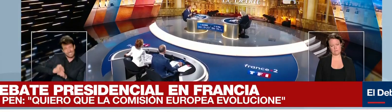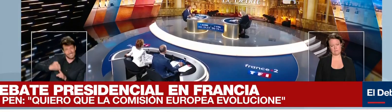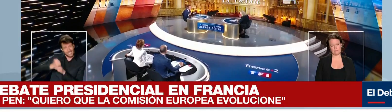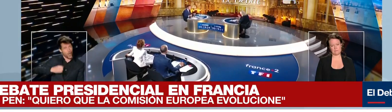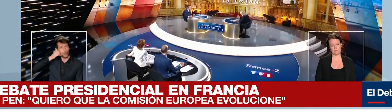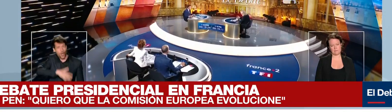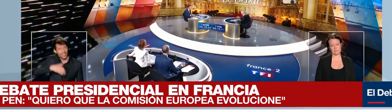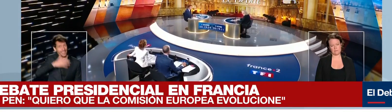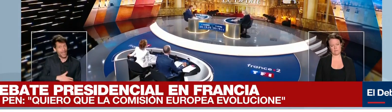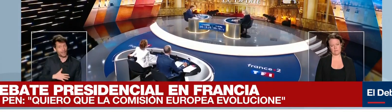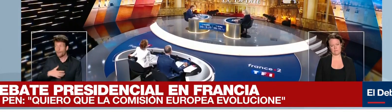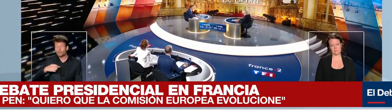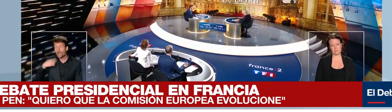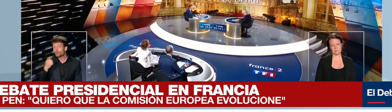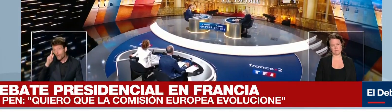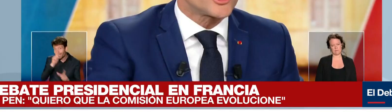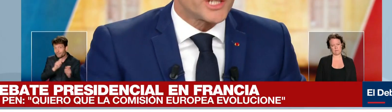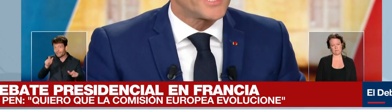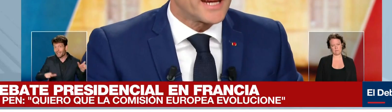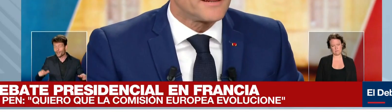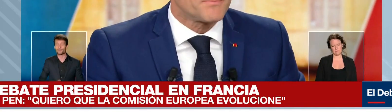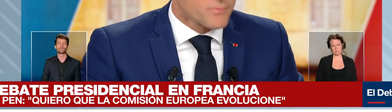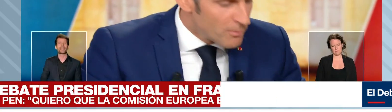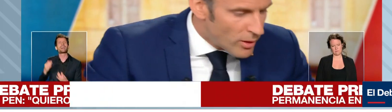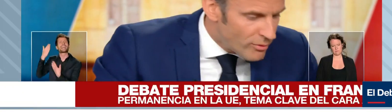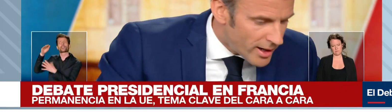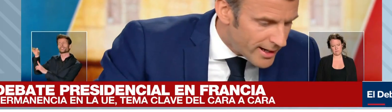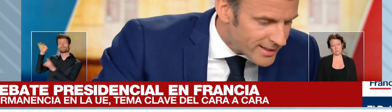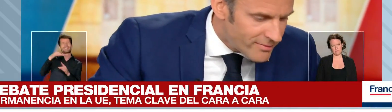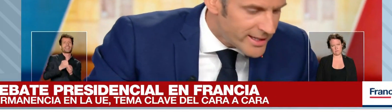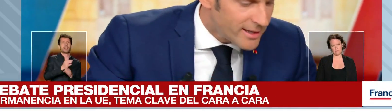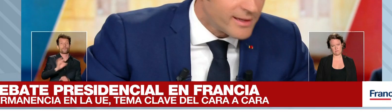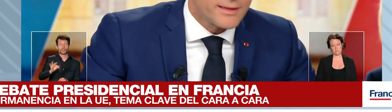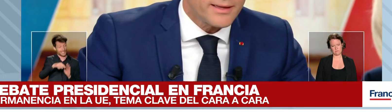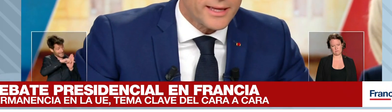pero luché en el respeto de otros para hacerlo, en el trabajo,